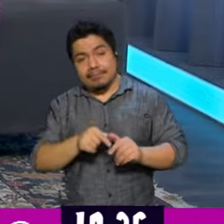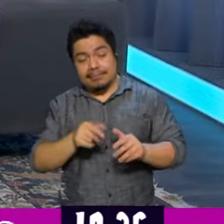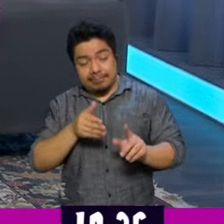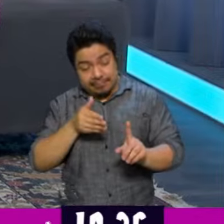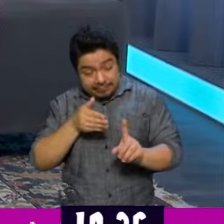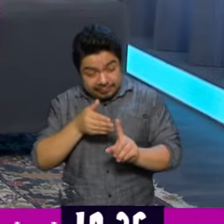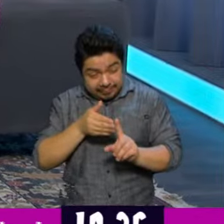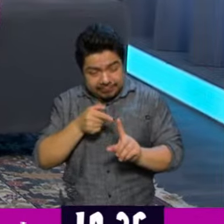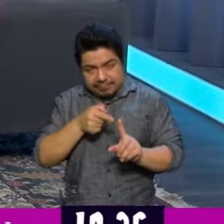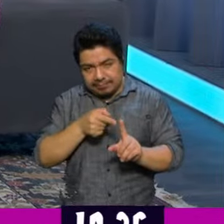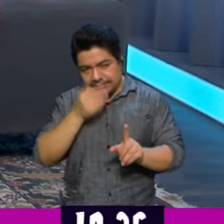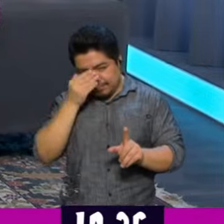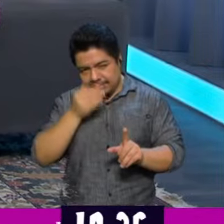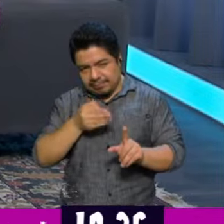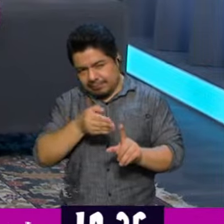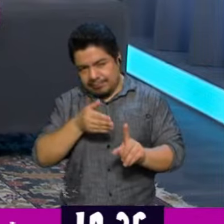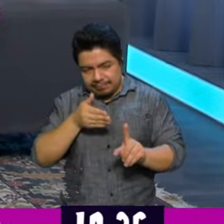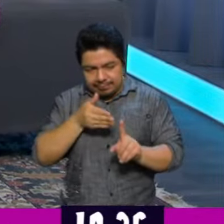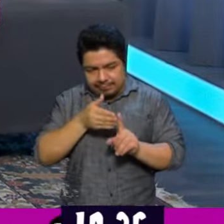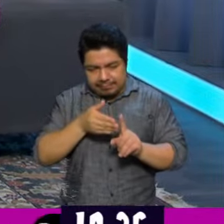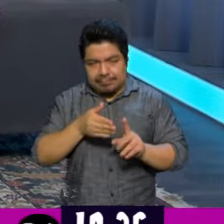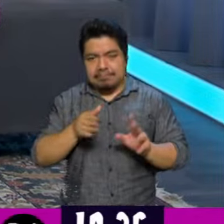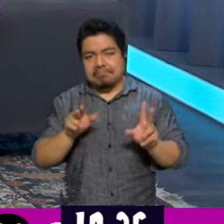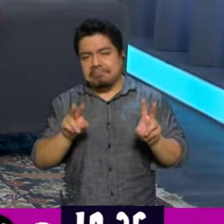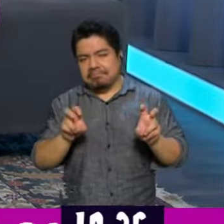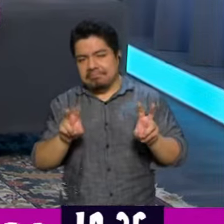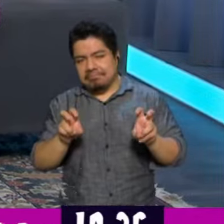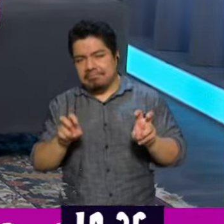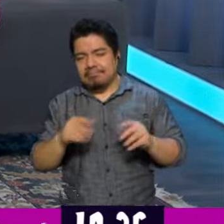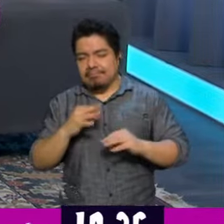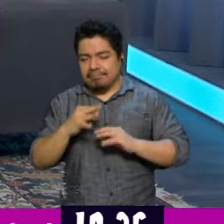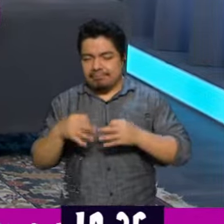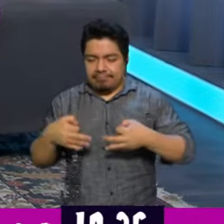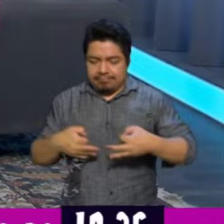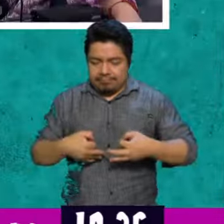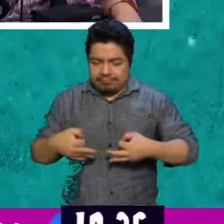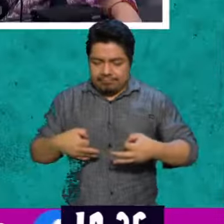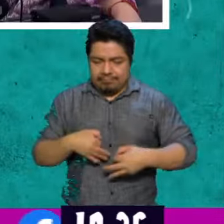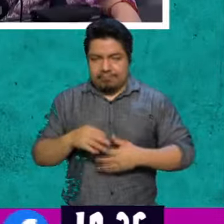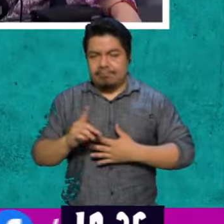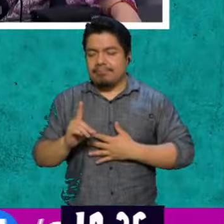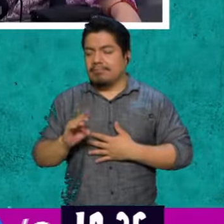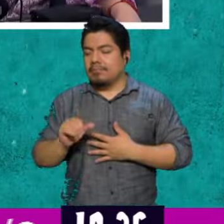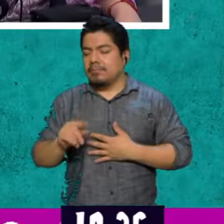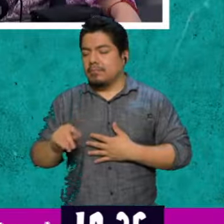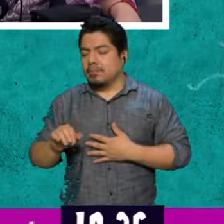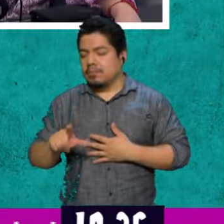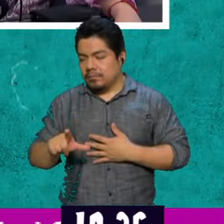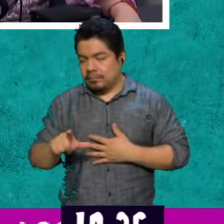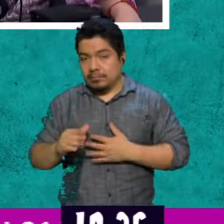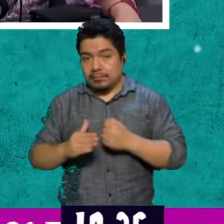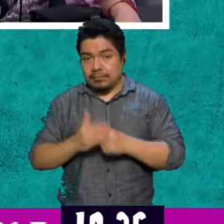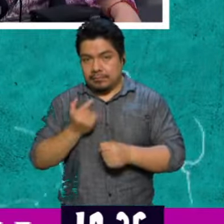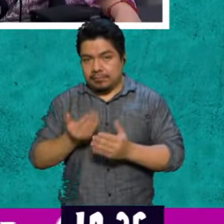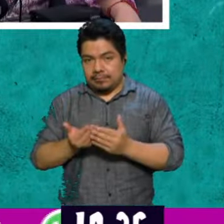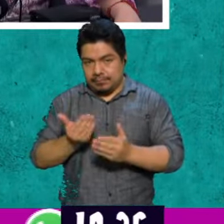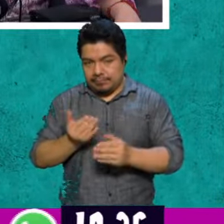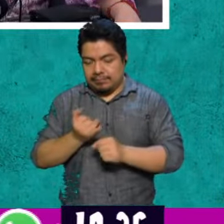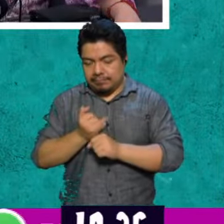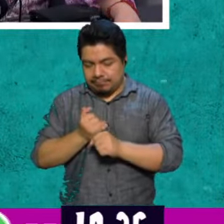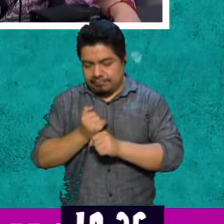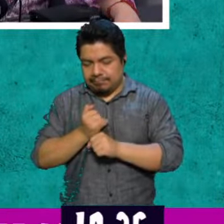en específico, pues digamos que nosotros le llamamos un poquito teatro documental porque finalmente hicimos una investigación muy